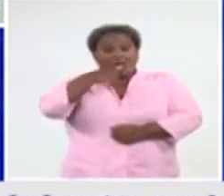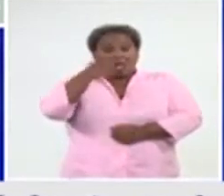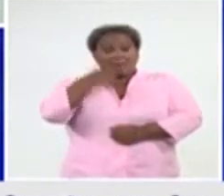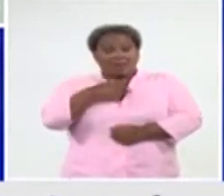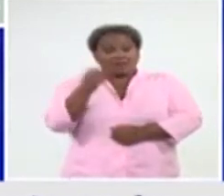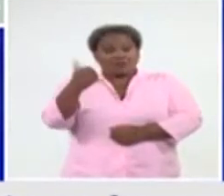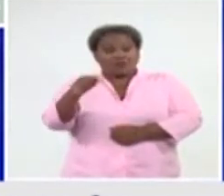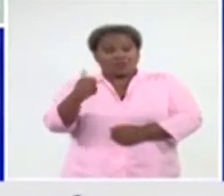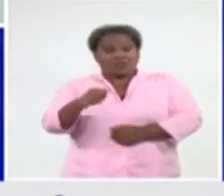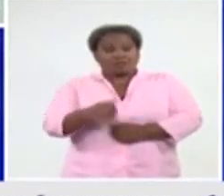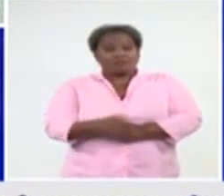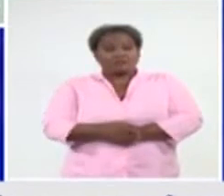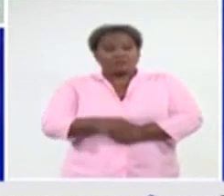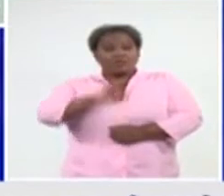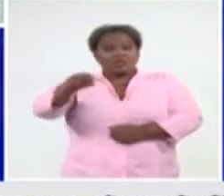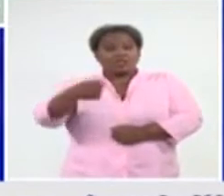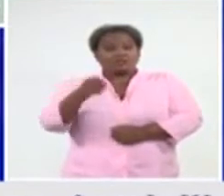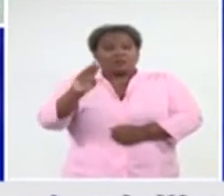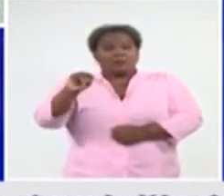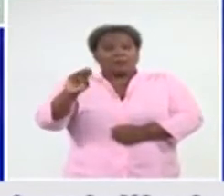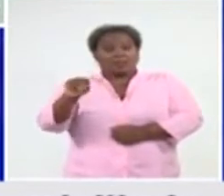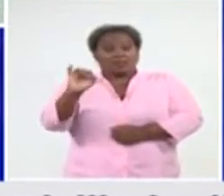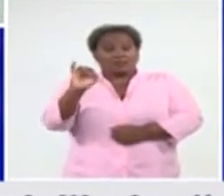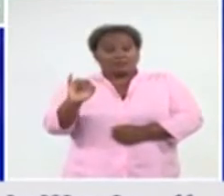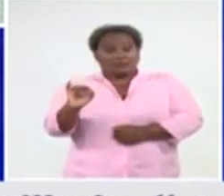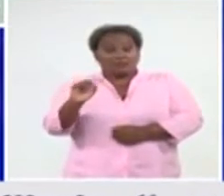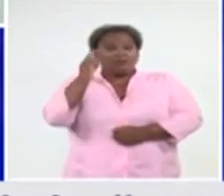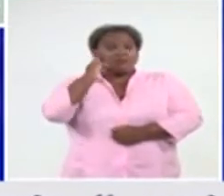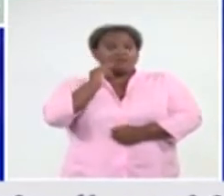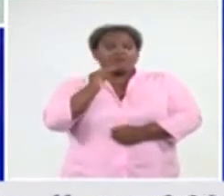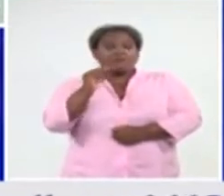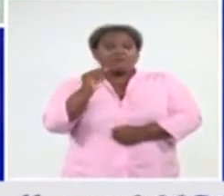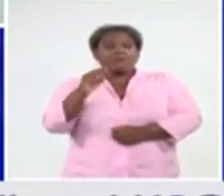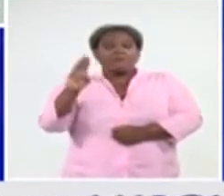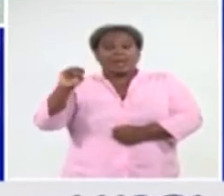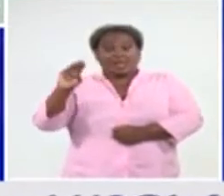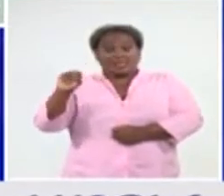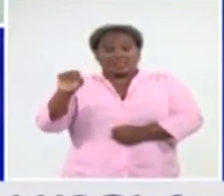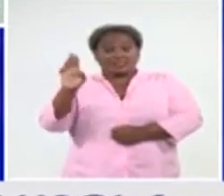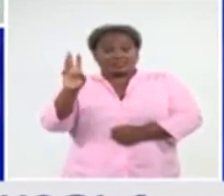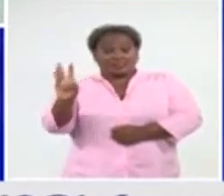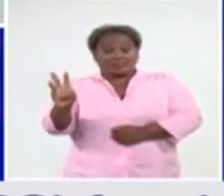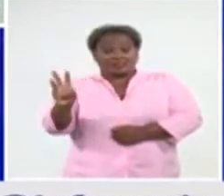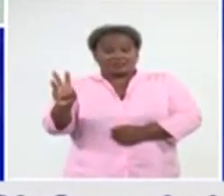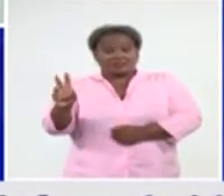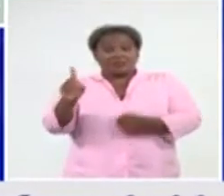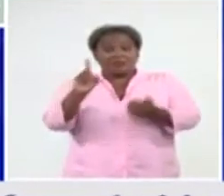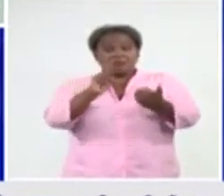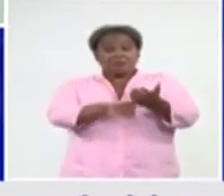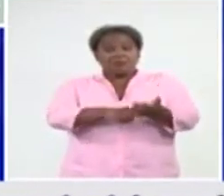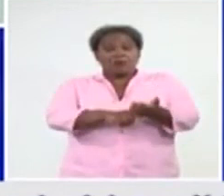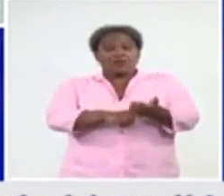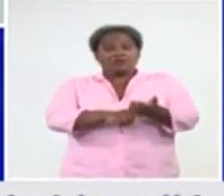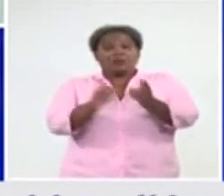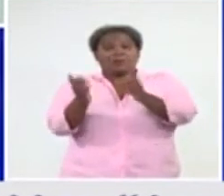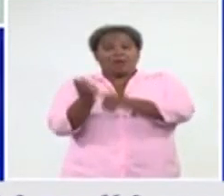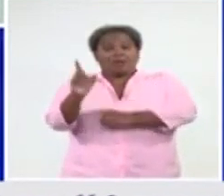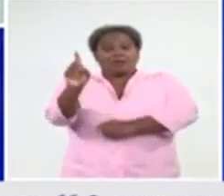Jesús Menéndez 6, en Manatí 3 y en Puerto Padre 1.